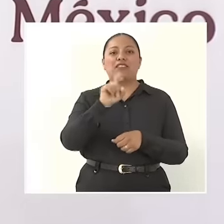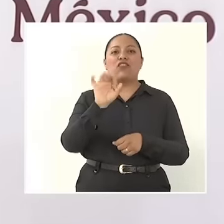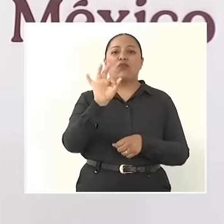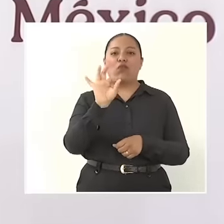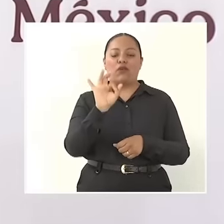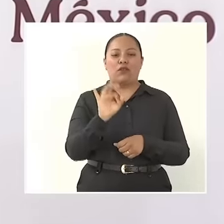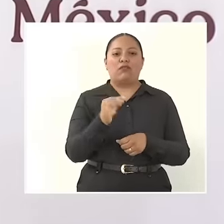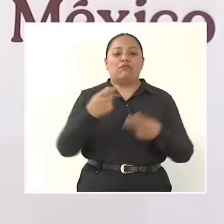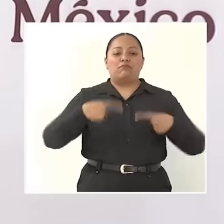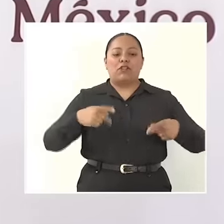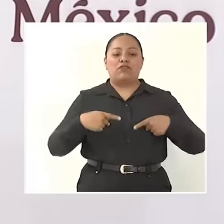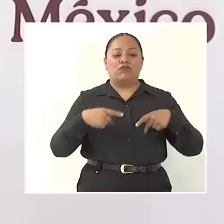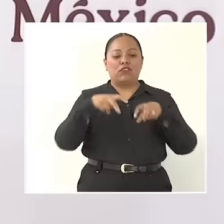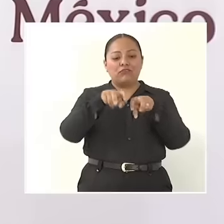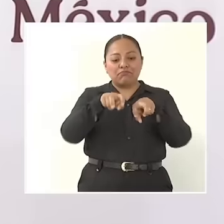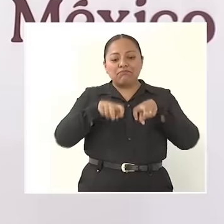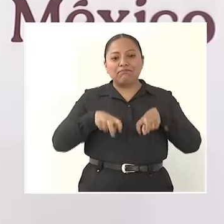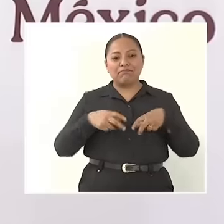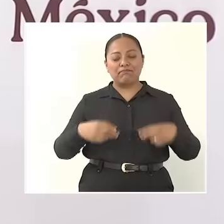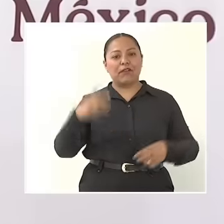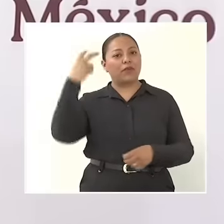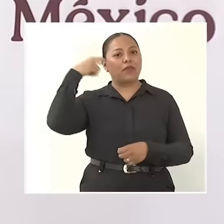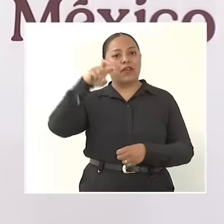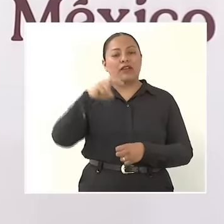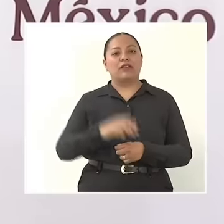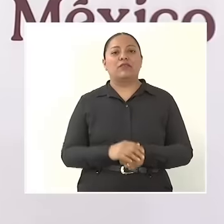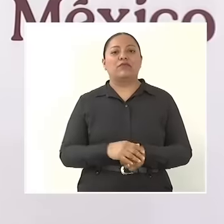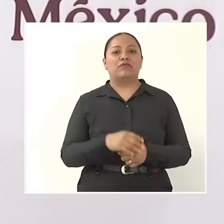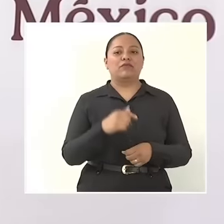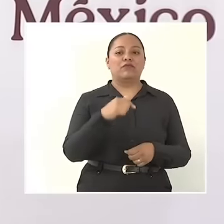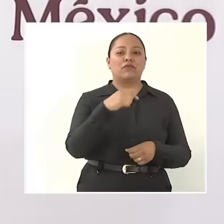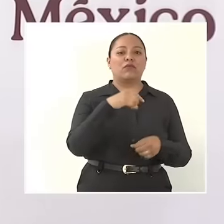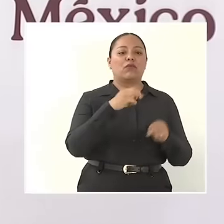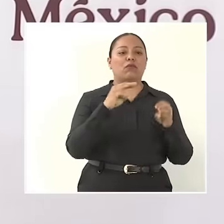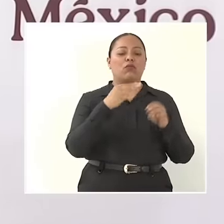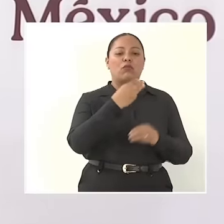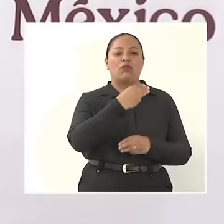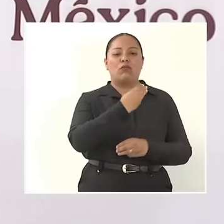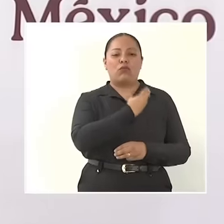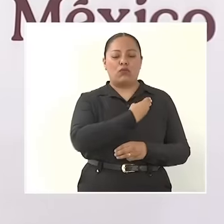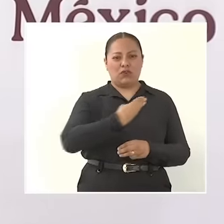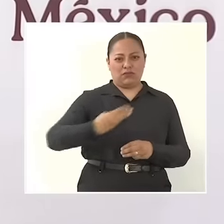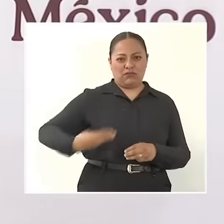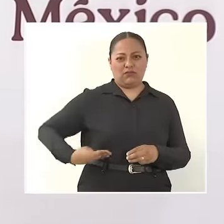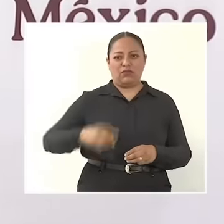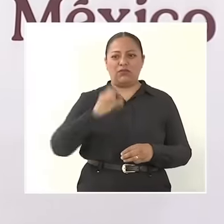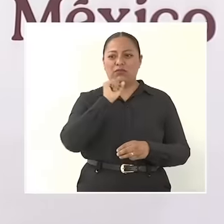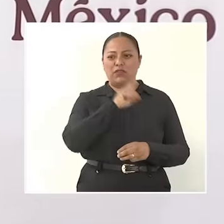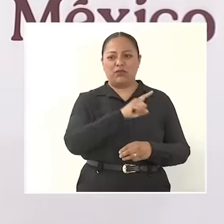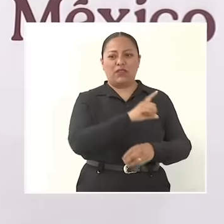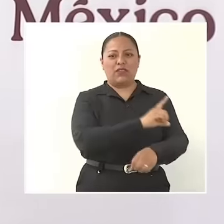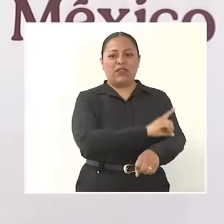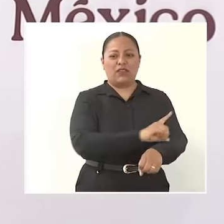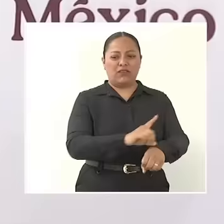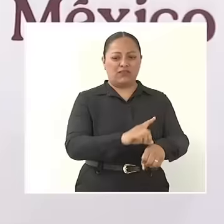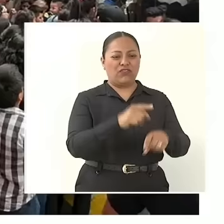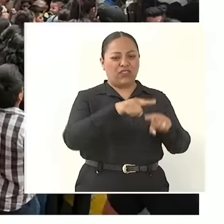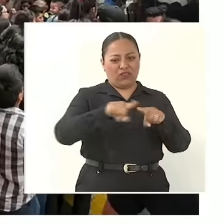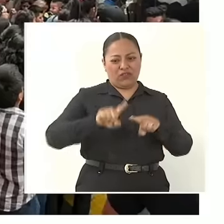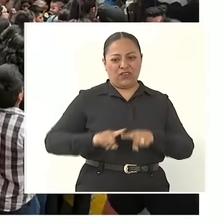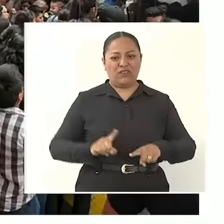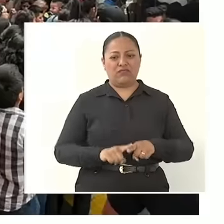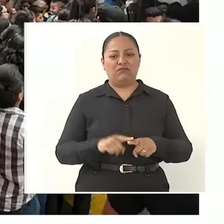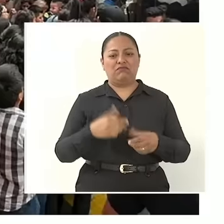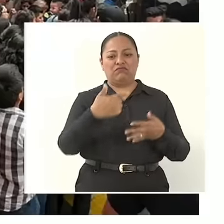municipios directamente beneficiados son Cuauhtémoc, Azcapotzalco, Atotonilco de Tula, Tula de Allende, Nopala de